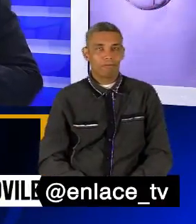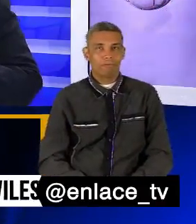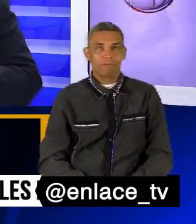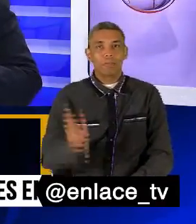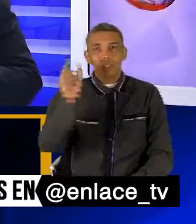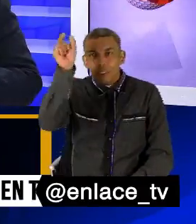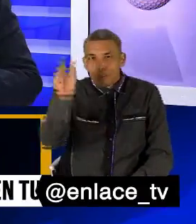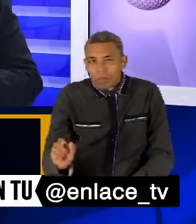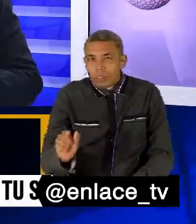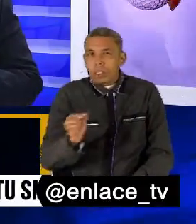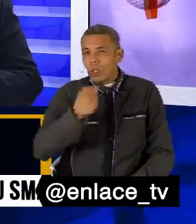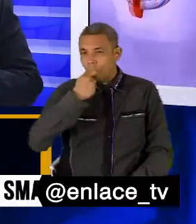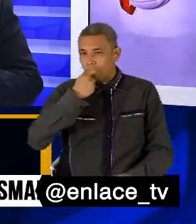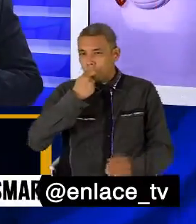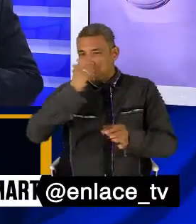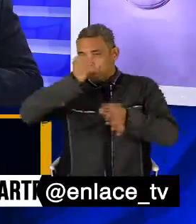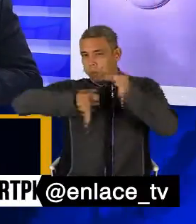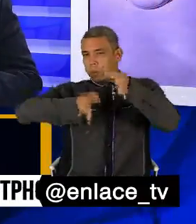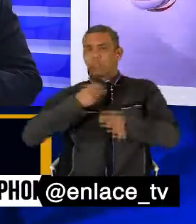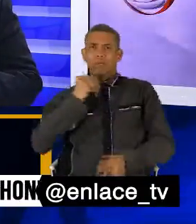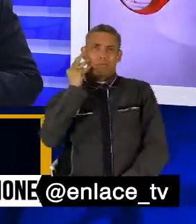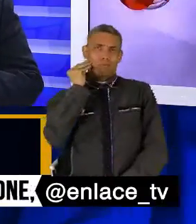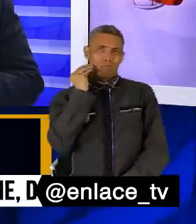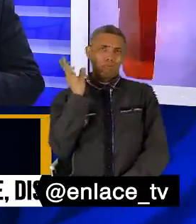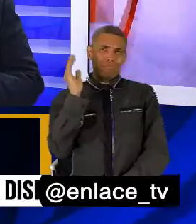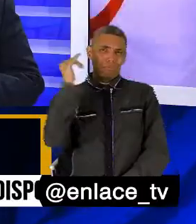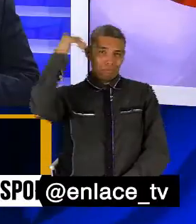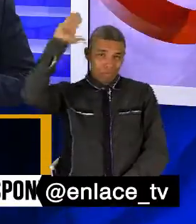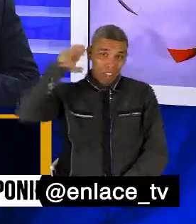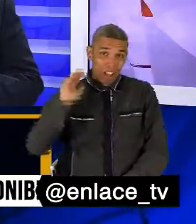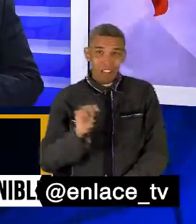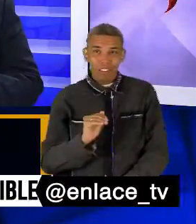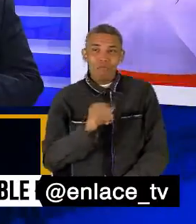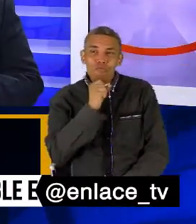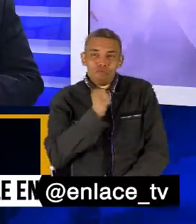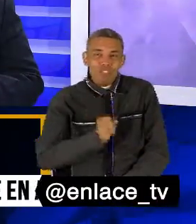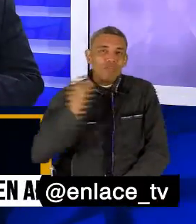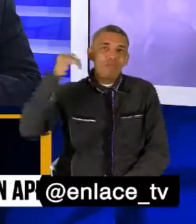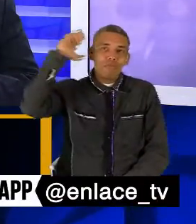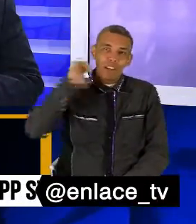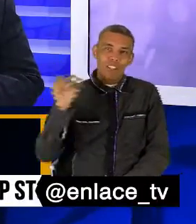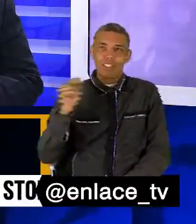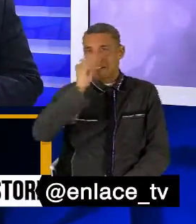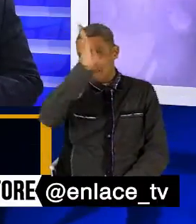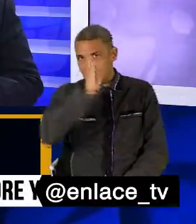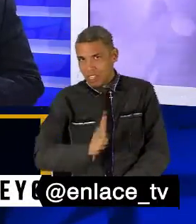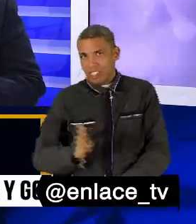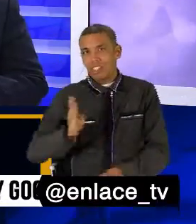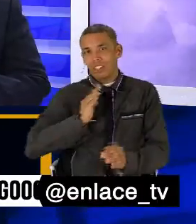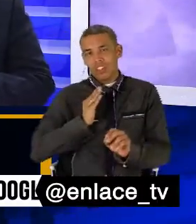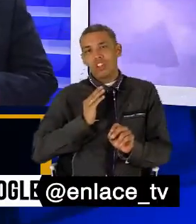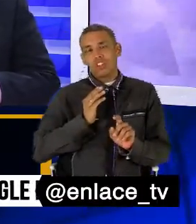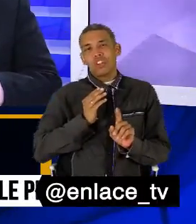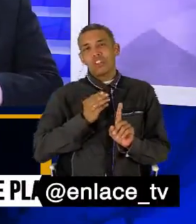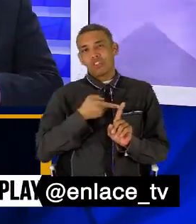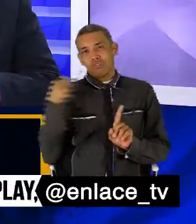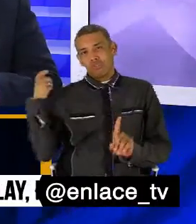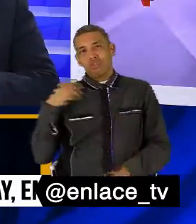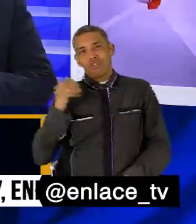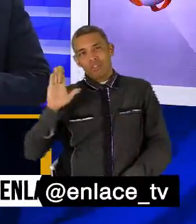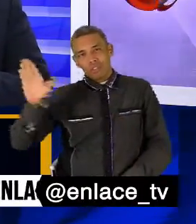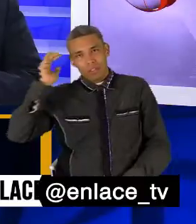El veterano de esta Copa América es el que tiene mayor edad entre los árbitros. El menor tiene 30, este tiene 44 o 40,